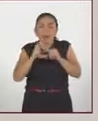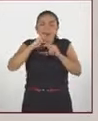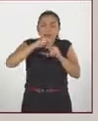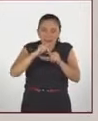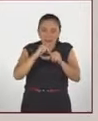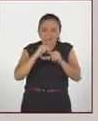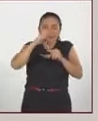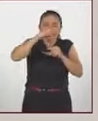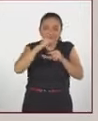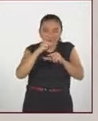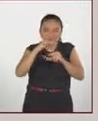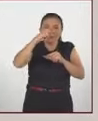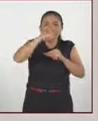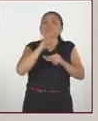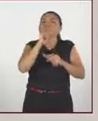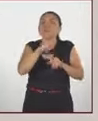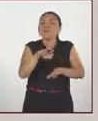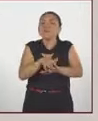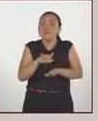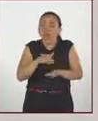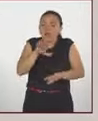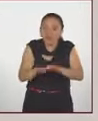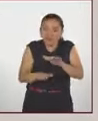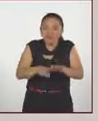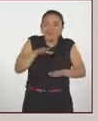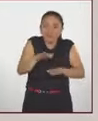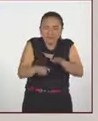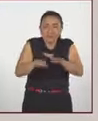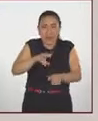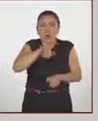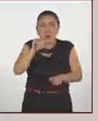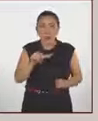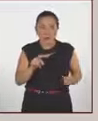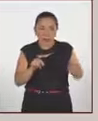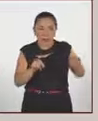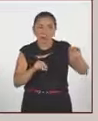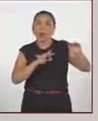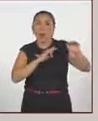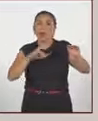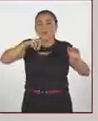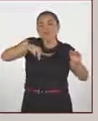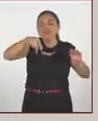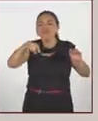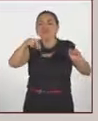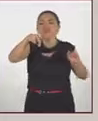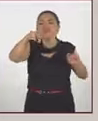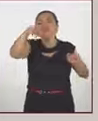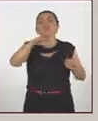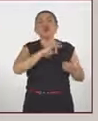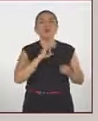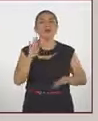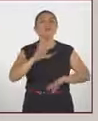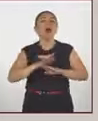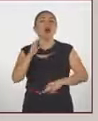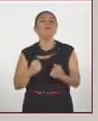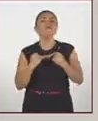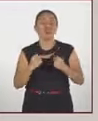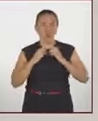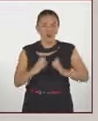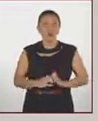con el mismo, van subiendo, conforme se van desarrollando van obteniendo la capacidad de alternar una y una